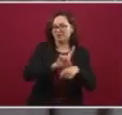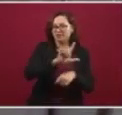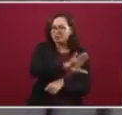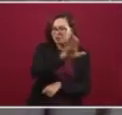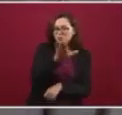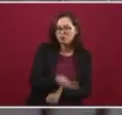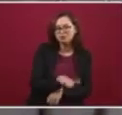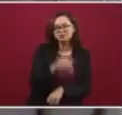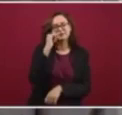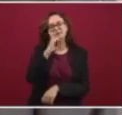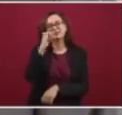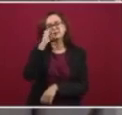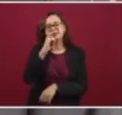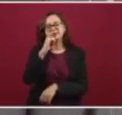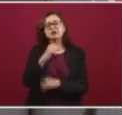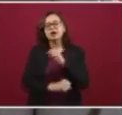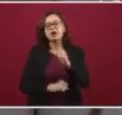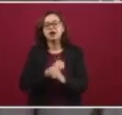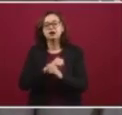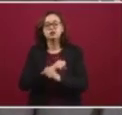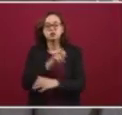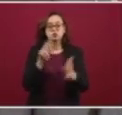En 2006,